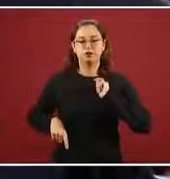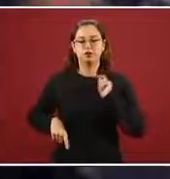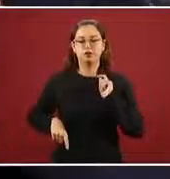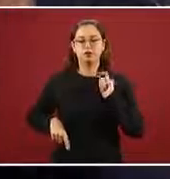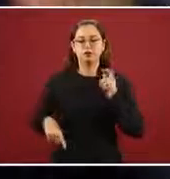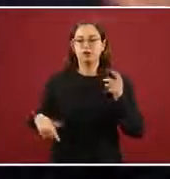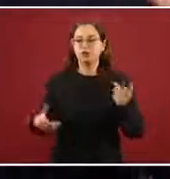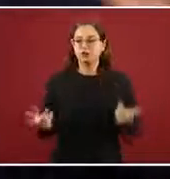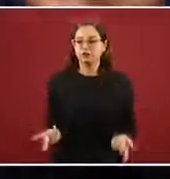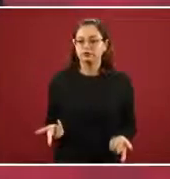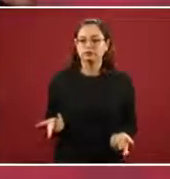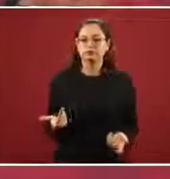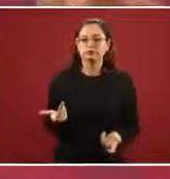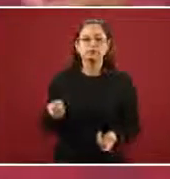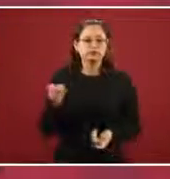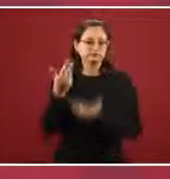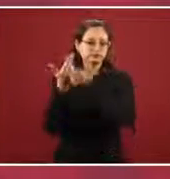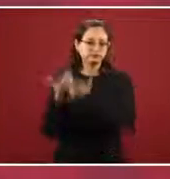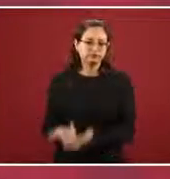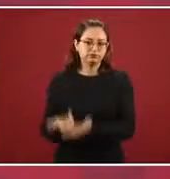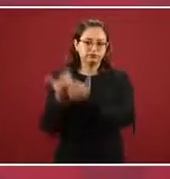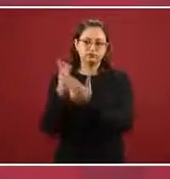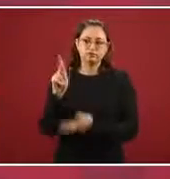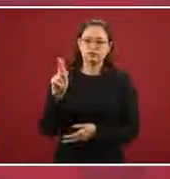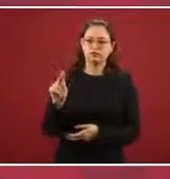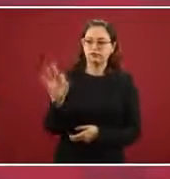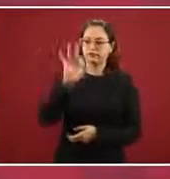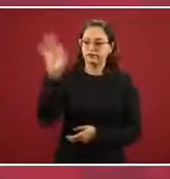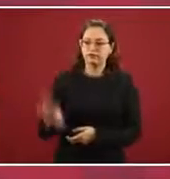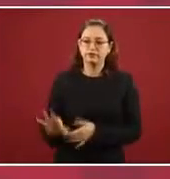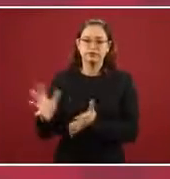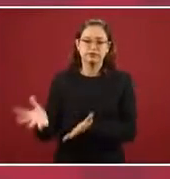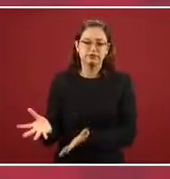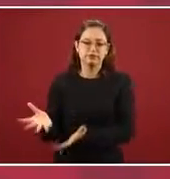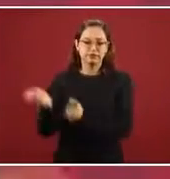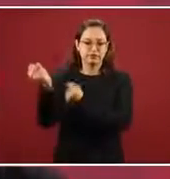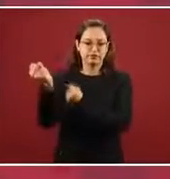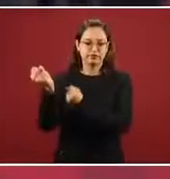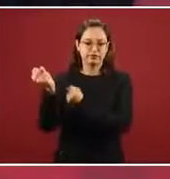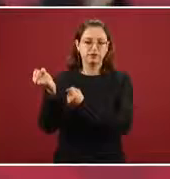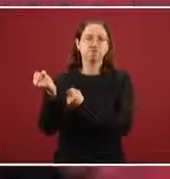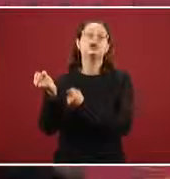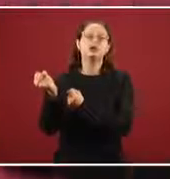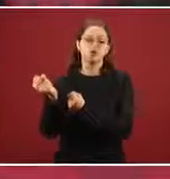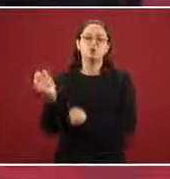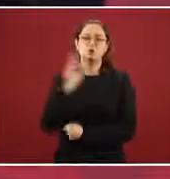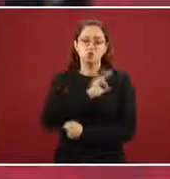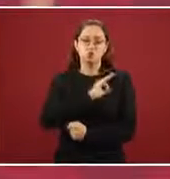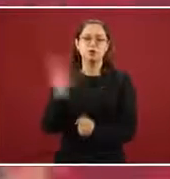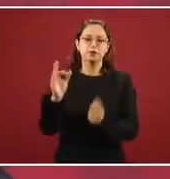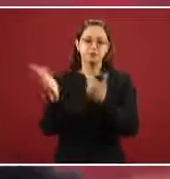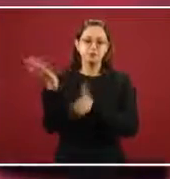el 80% del potencial petrolero, y con eso estamos sacando adelante